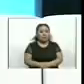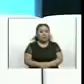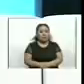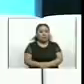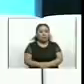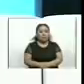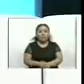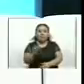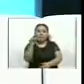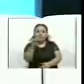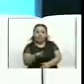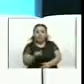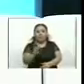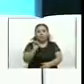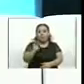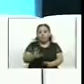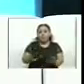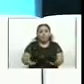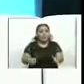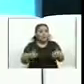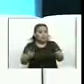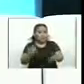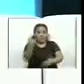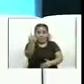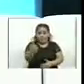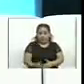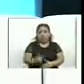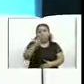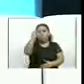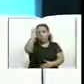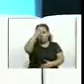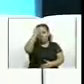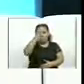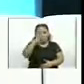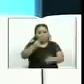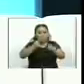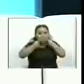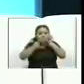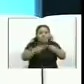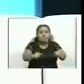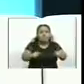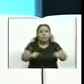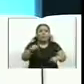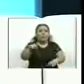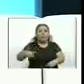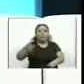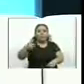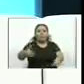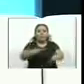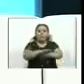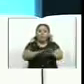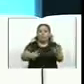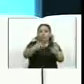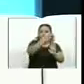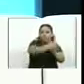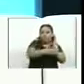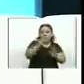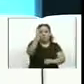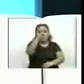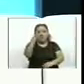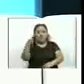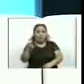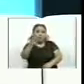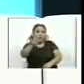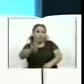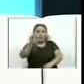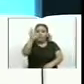Ahora les comentamos que el presidente Donald Trump aceptó pronunciar su discurso anual sobre el Estado de la Nación el próximo 4